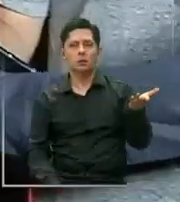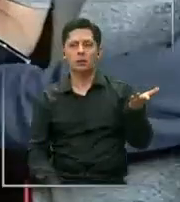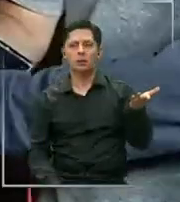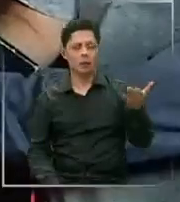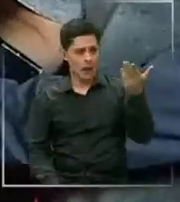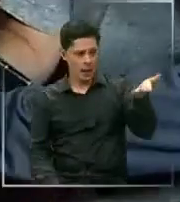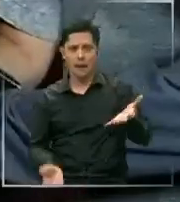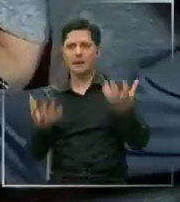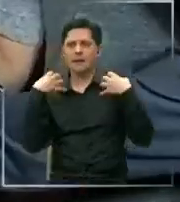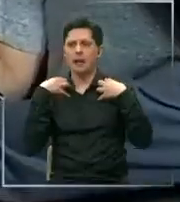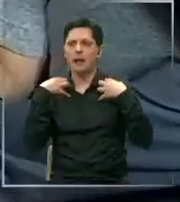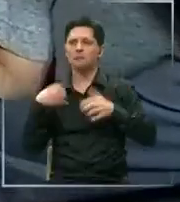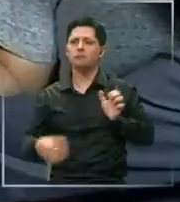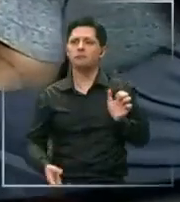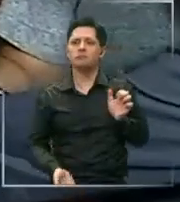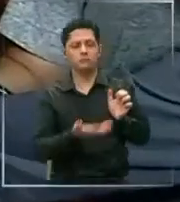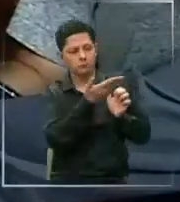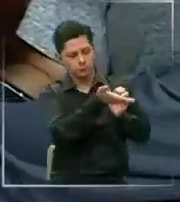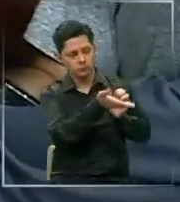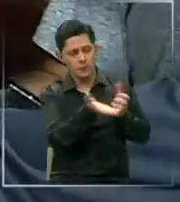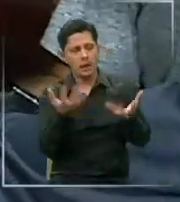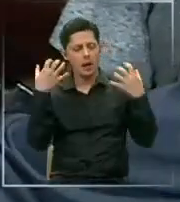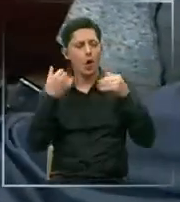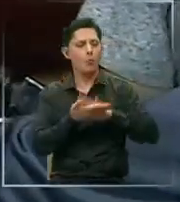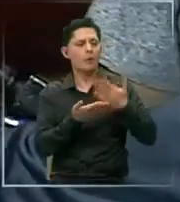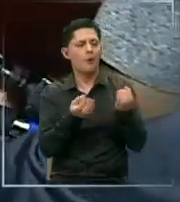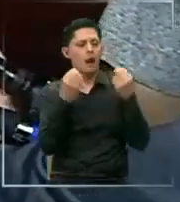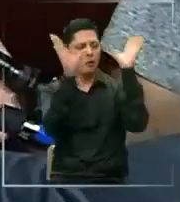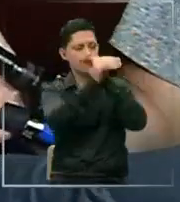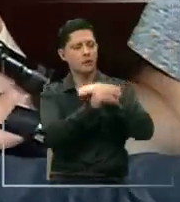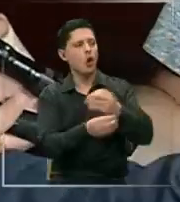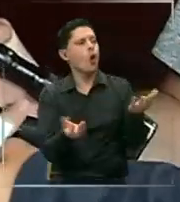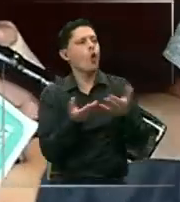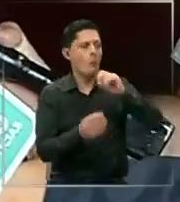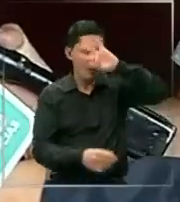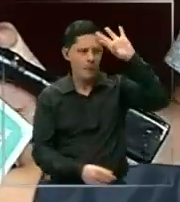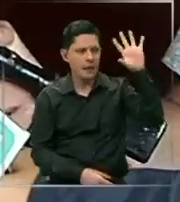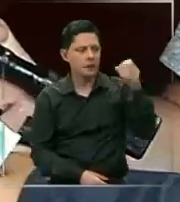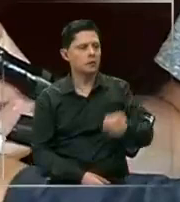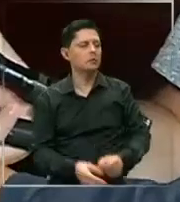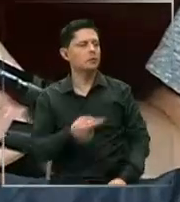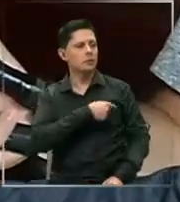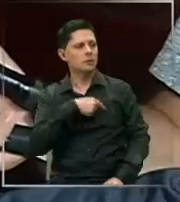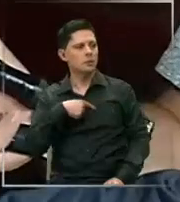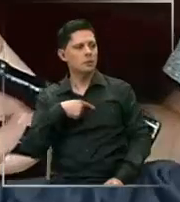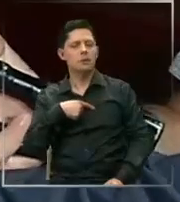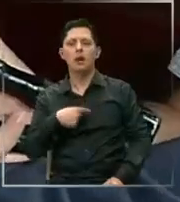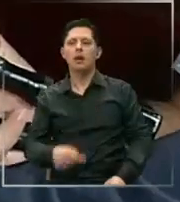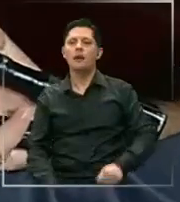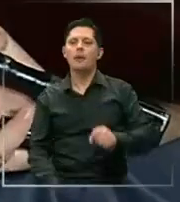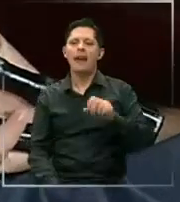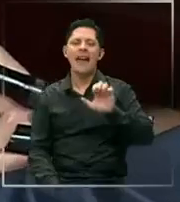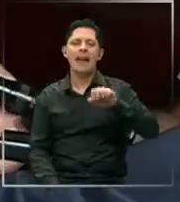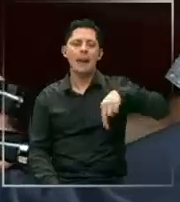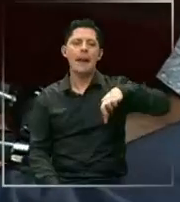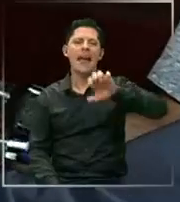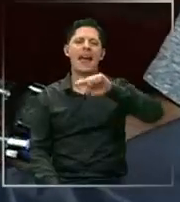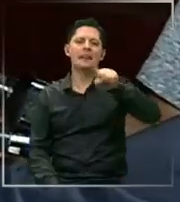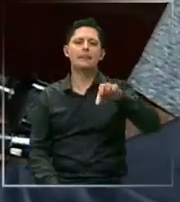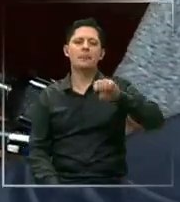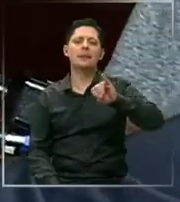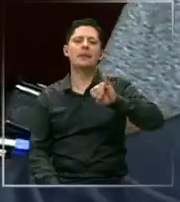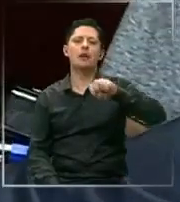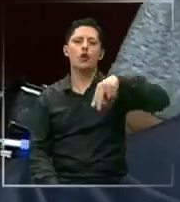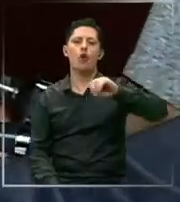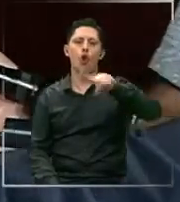quien es el encargado de la Brigada de Homicidios para poder conocer los detalles. ¿Cómo estás? Muy buenas noches. Se nos puede entregar detalles Flavio Espinosa de la Brigada de Homicidios de Valparaíso. Muy buenas noches.